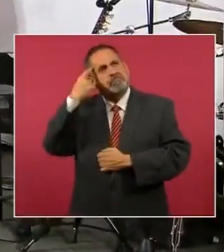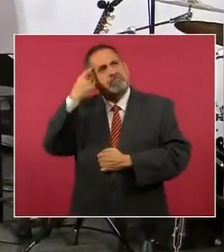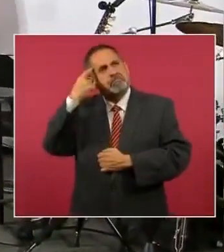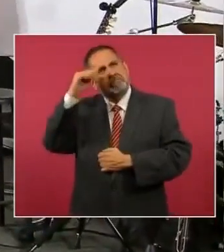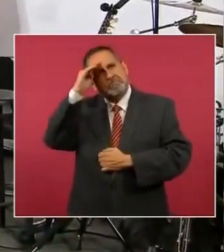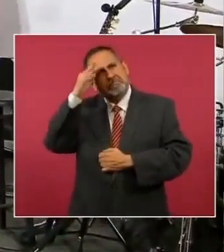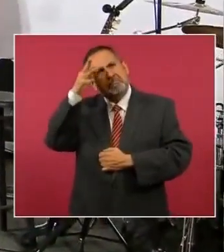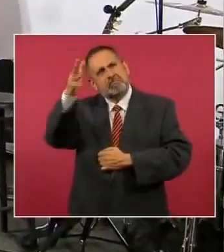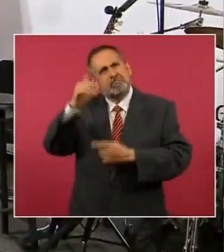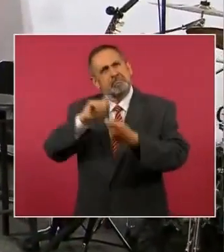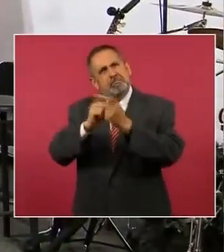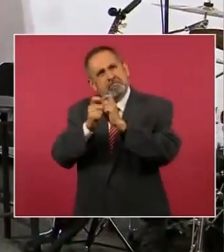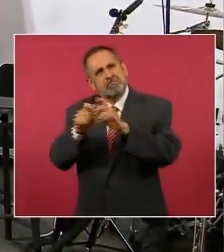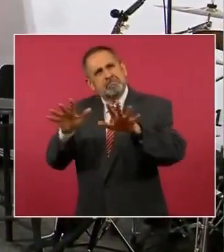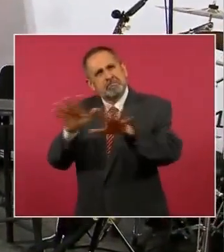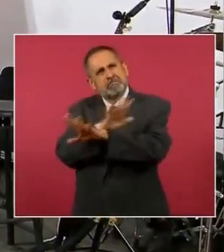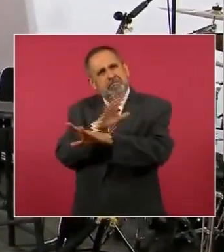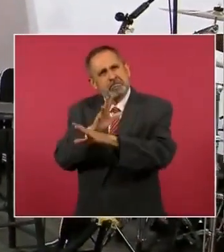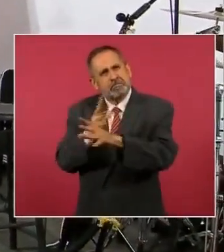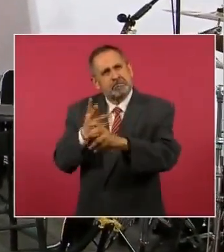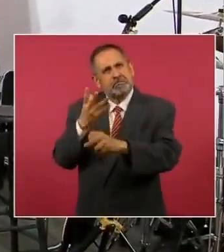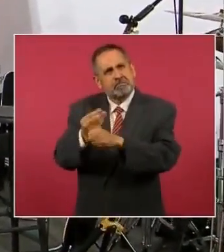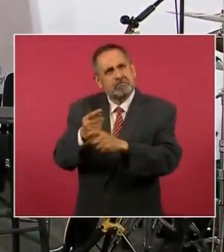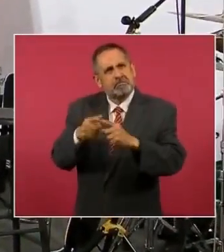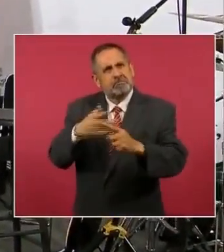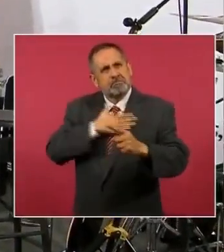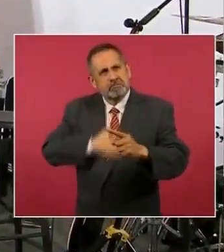horas en territorio nacional.